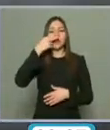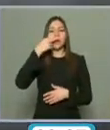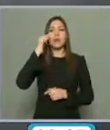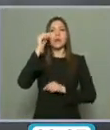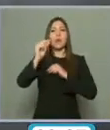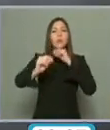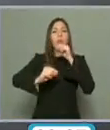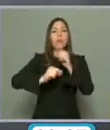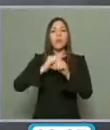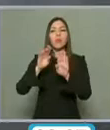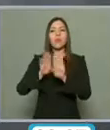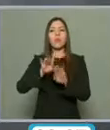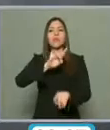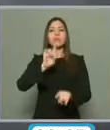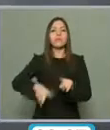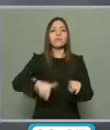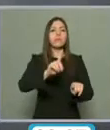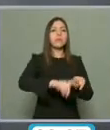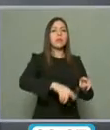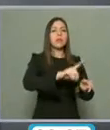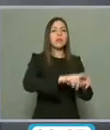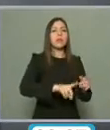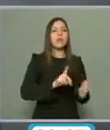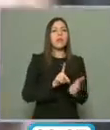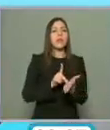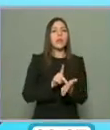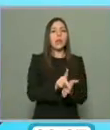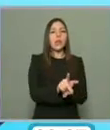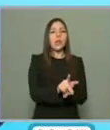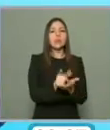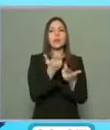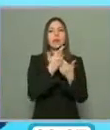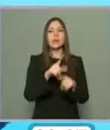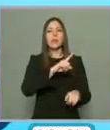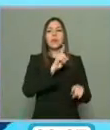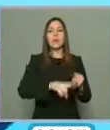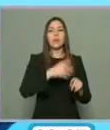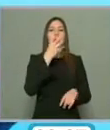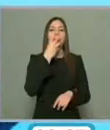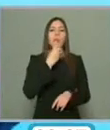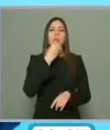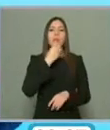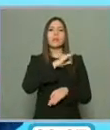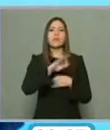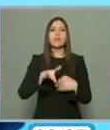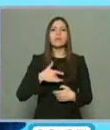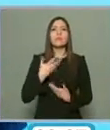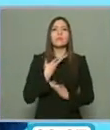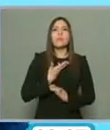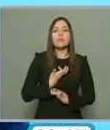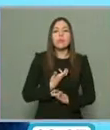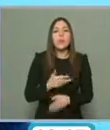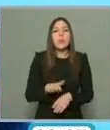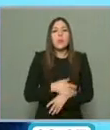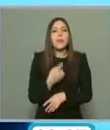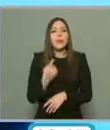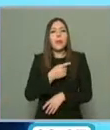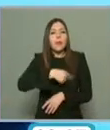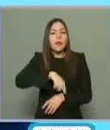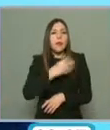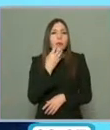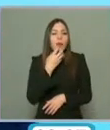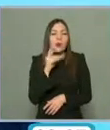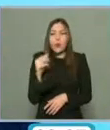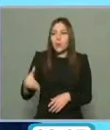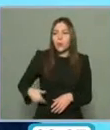coartando derechos y libertades a los judíos. Vive con muchas frustraciones, ¿no? Pues imagínate esa situación, totalmente.